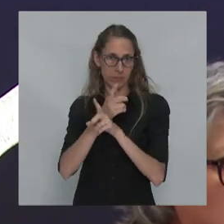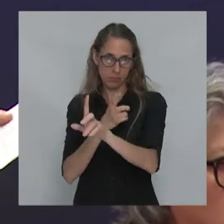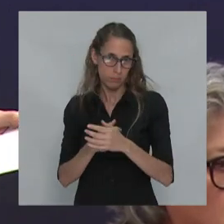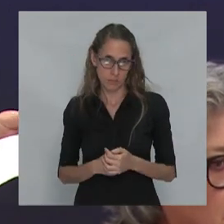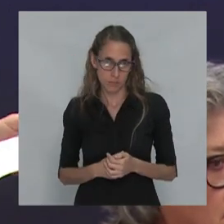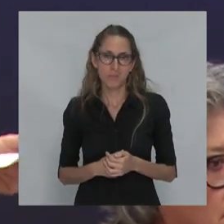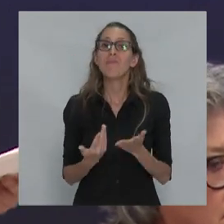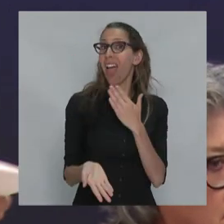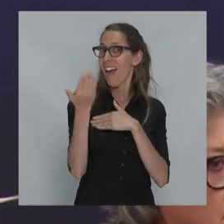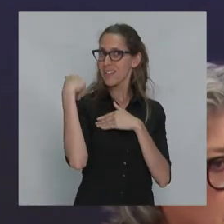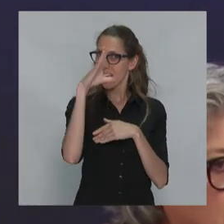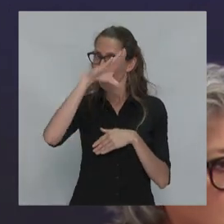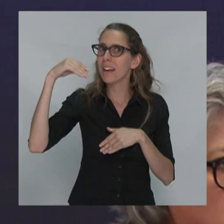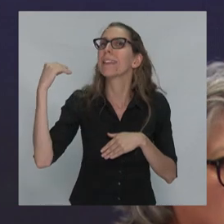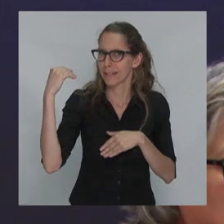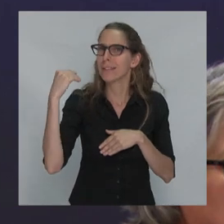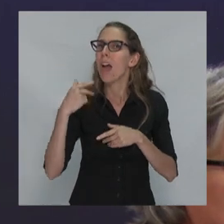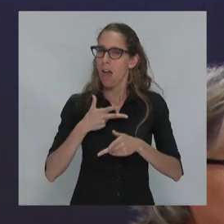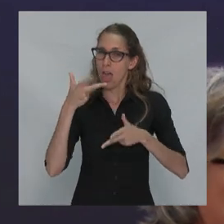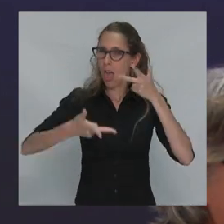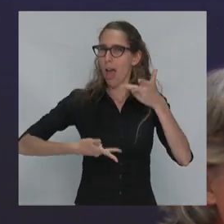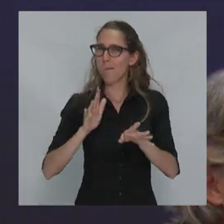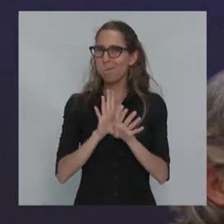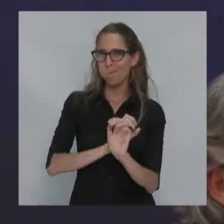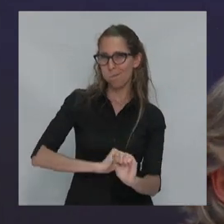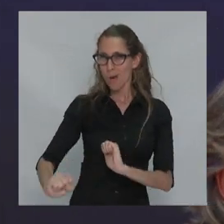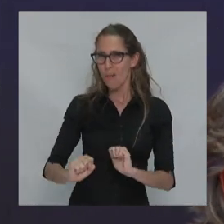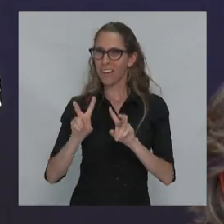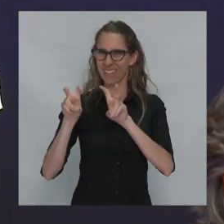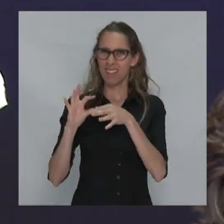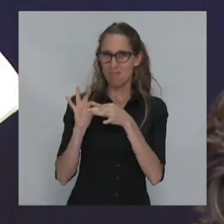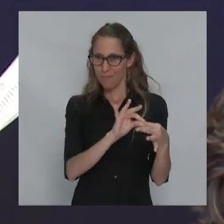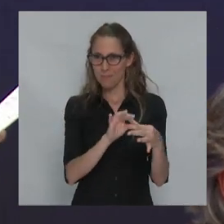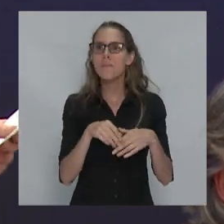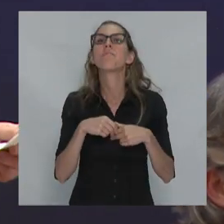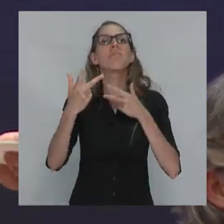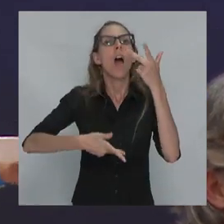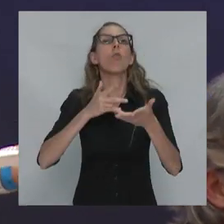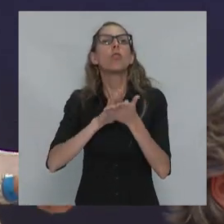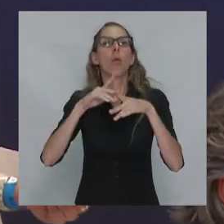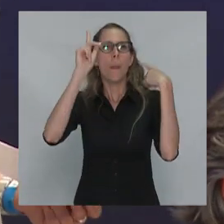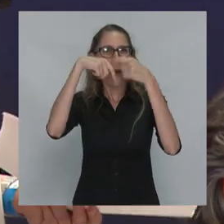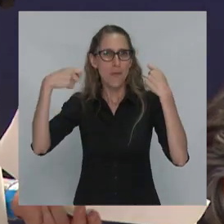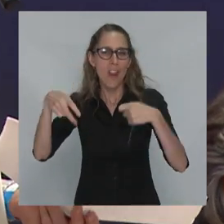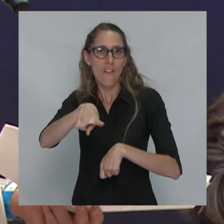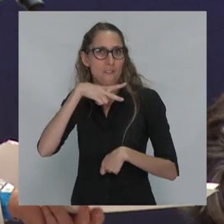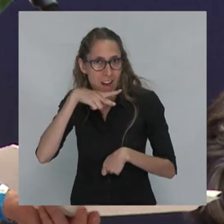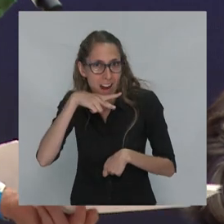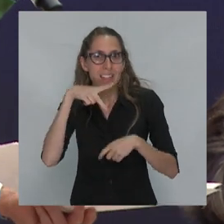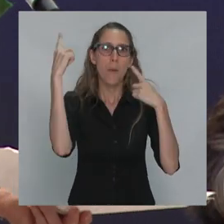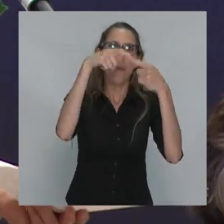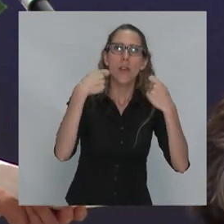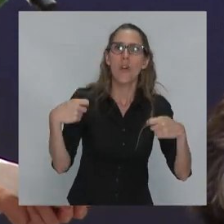Ayer, Cristina nos dejó acá una provocación en relación con esto. Nos habló de los pañuelos verdes y los